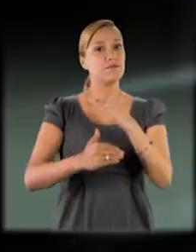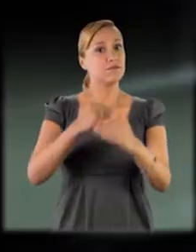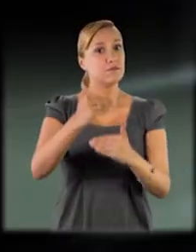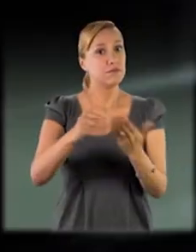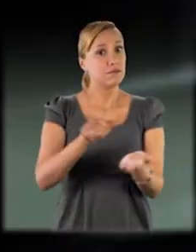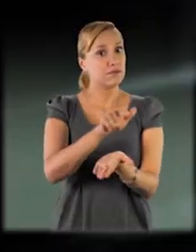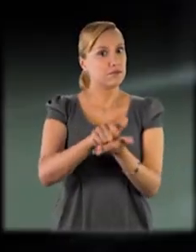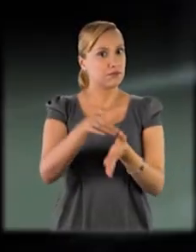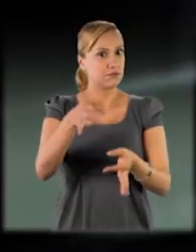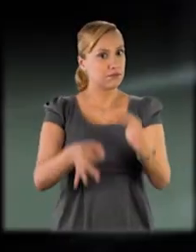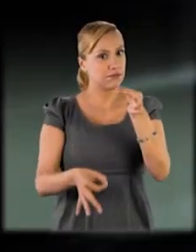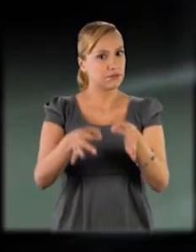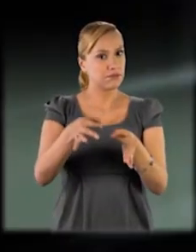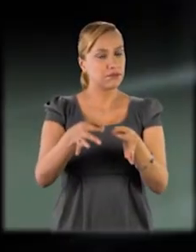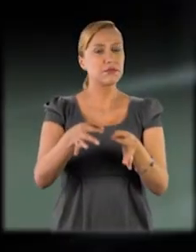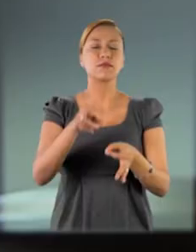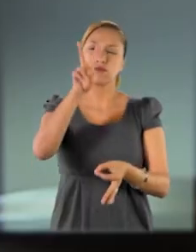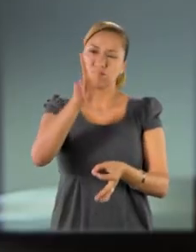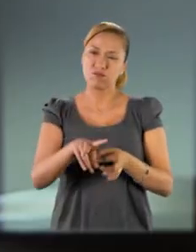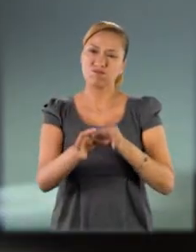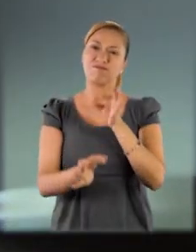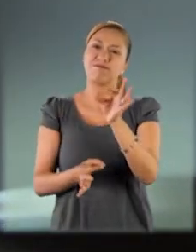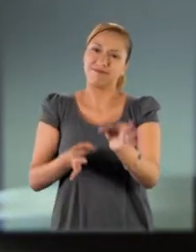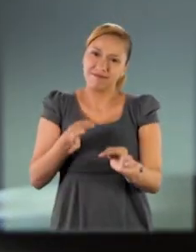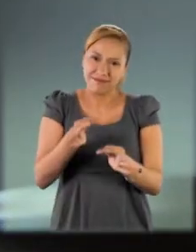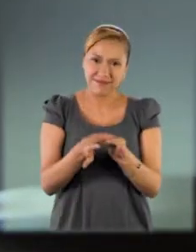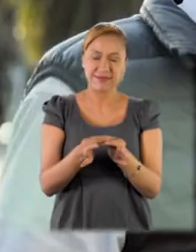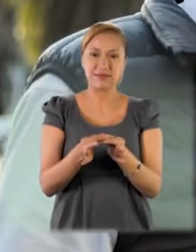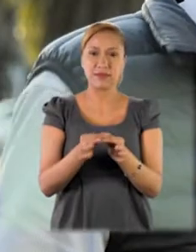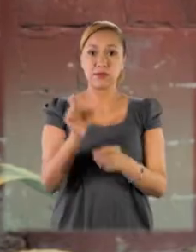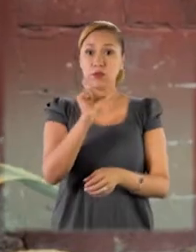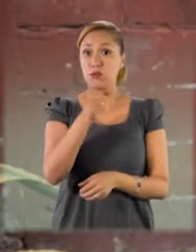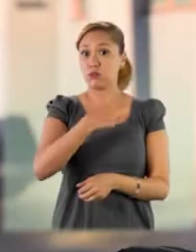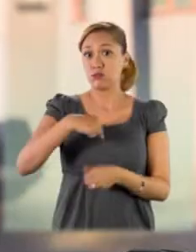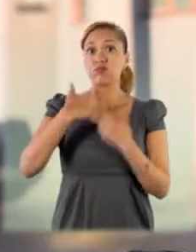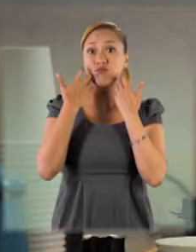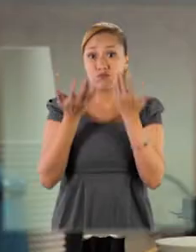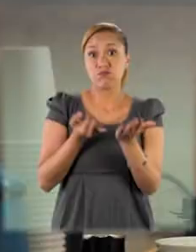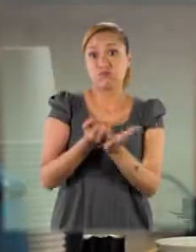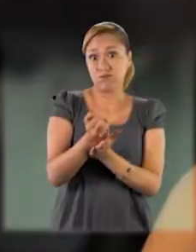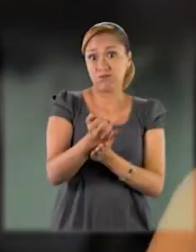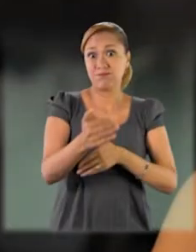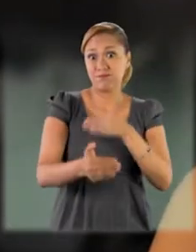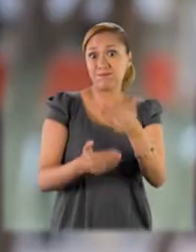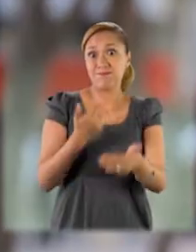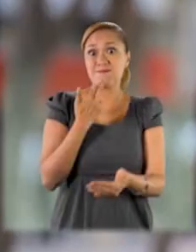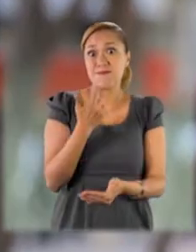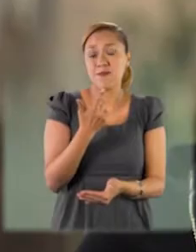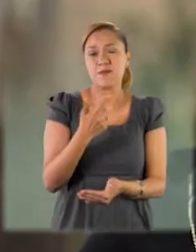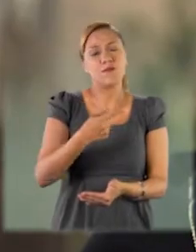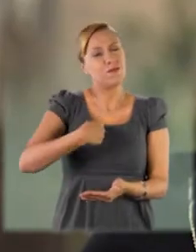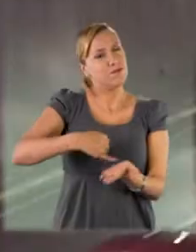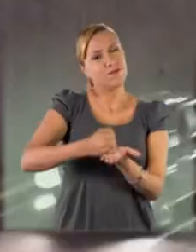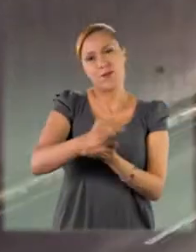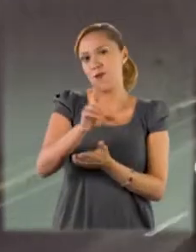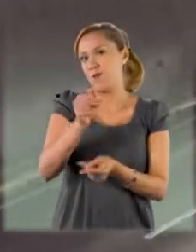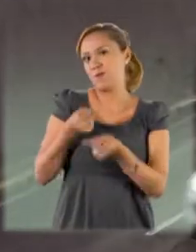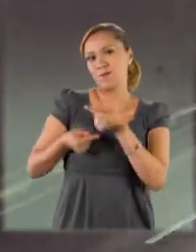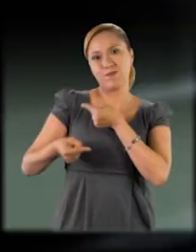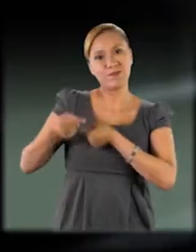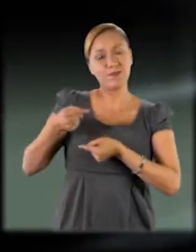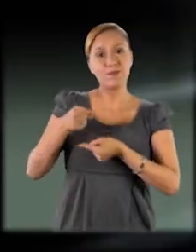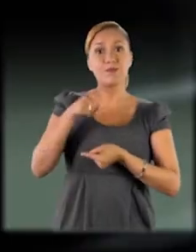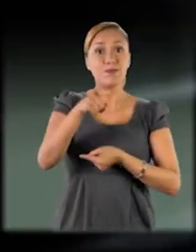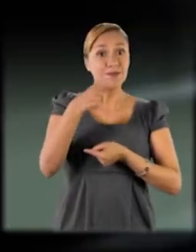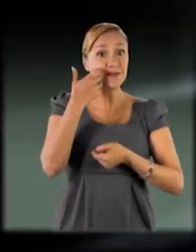calles. Avanzar en justicia, pero en una justicia que se cumpla. Cuando decidimos avanzar y estar mejor, decidimos